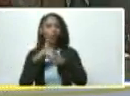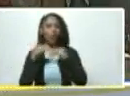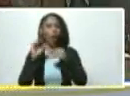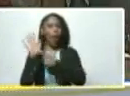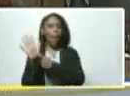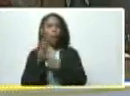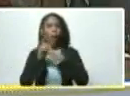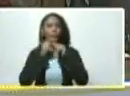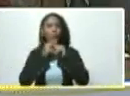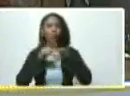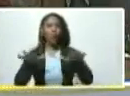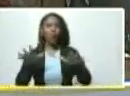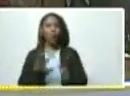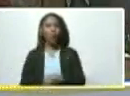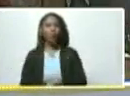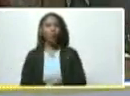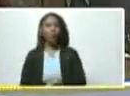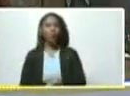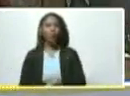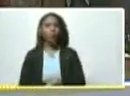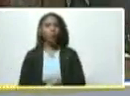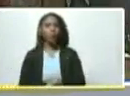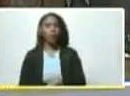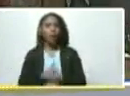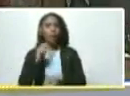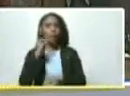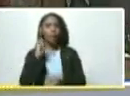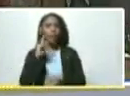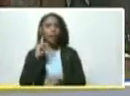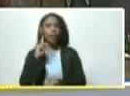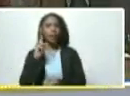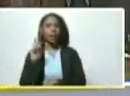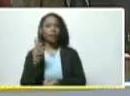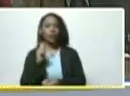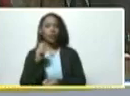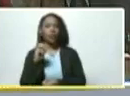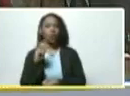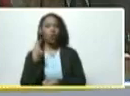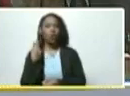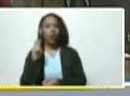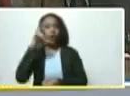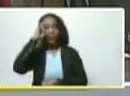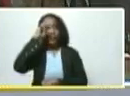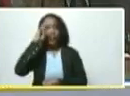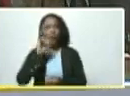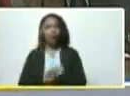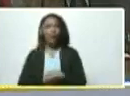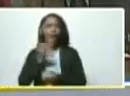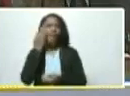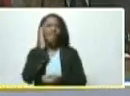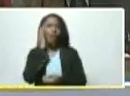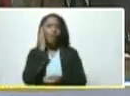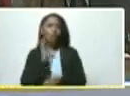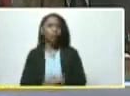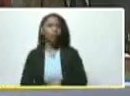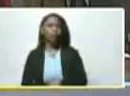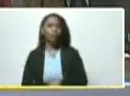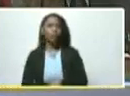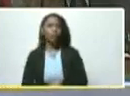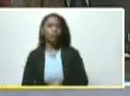y multiplicarlos en TikTok, en Instagram, en Facebook